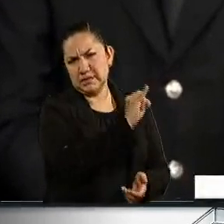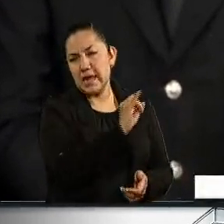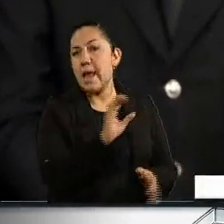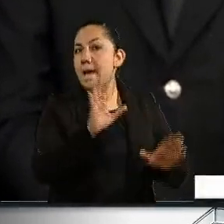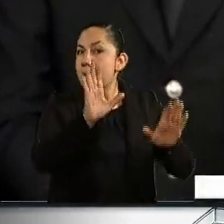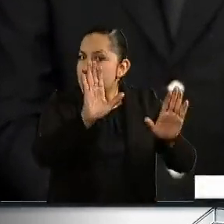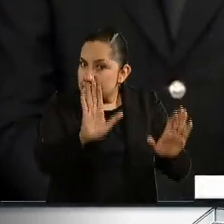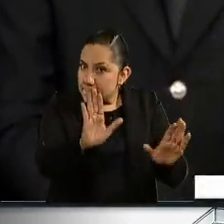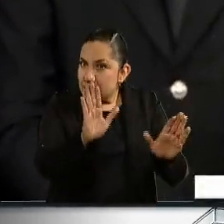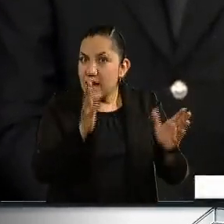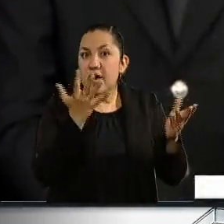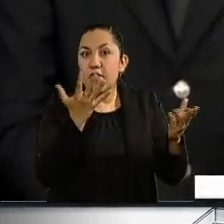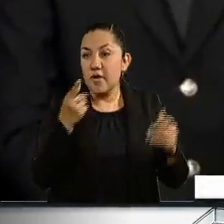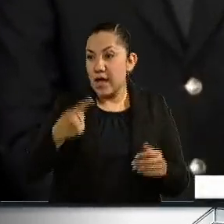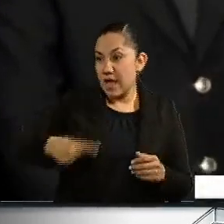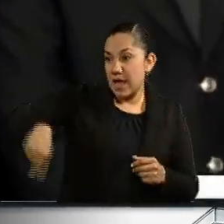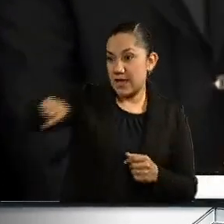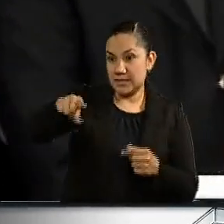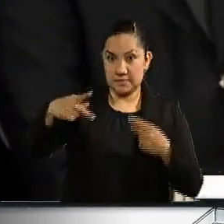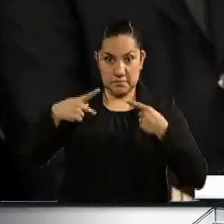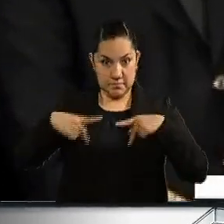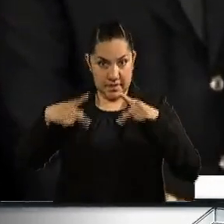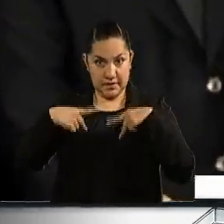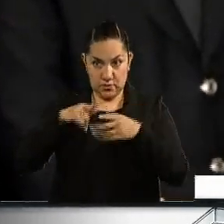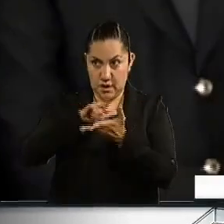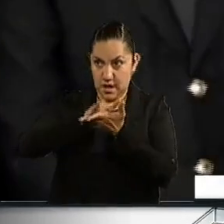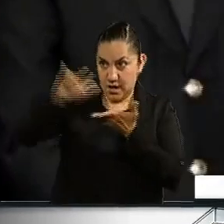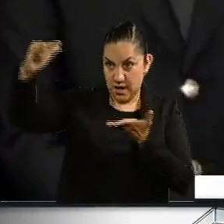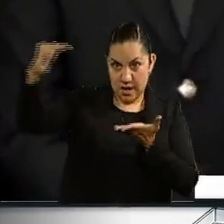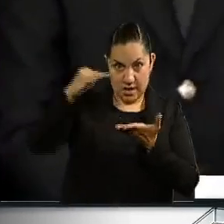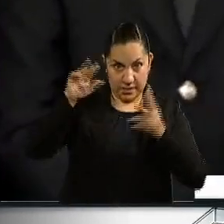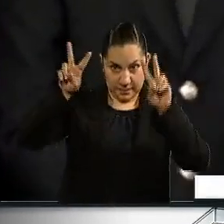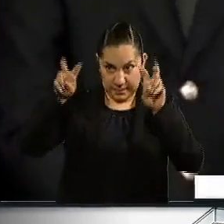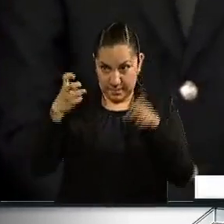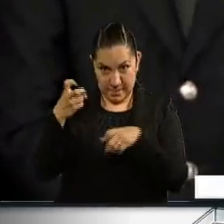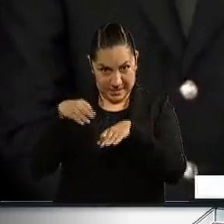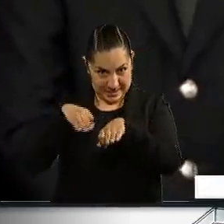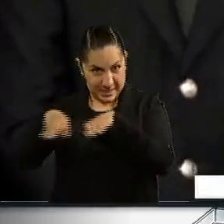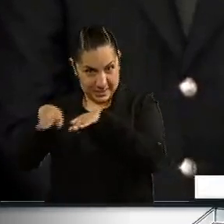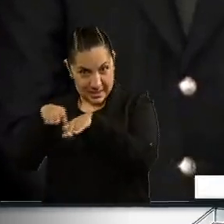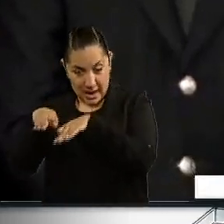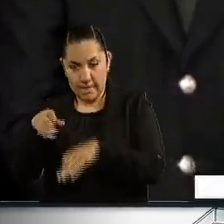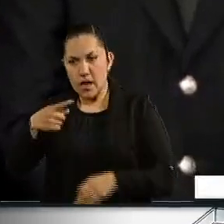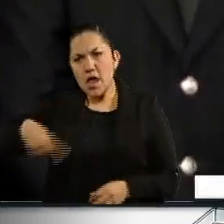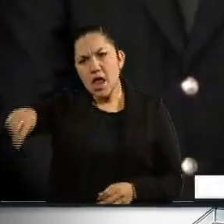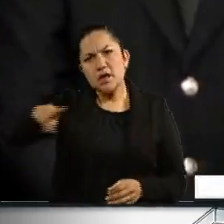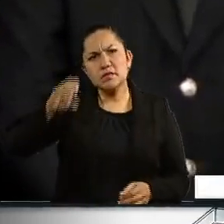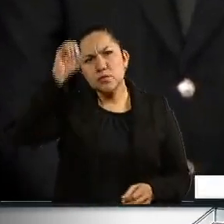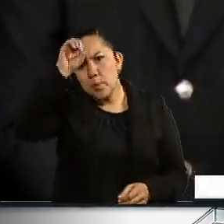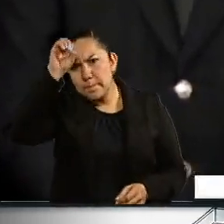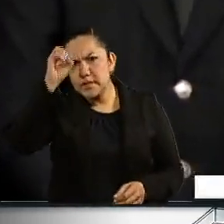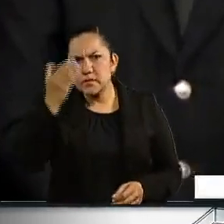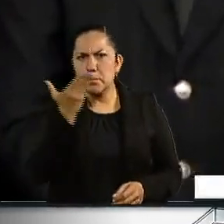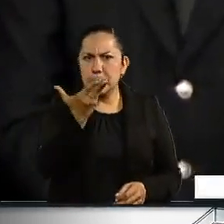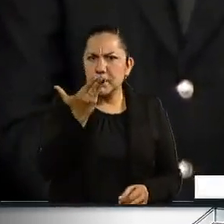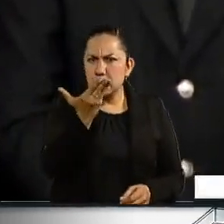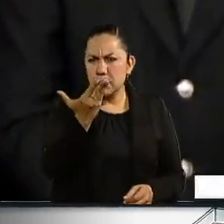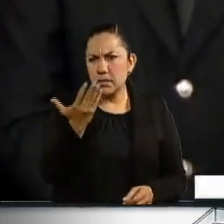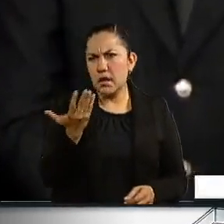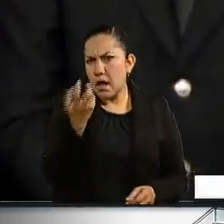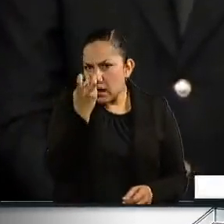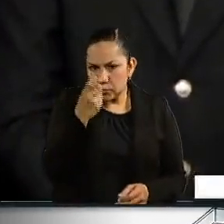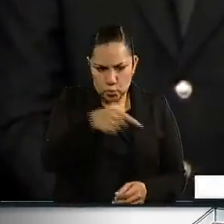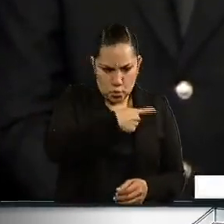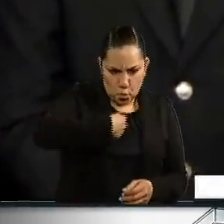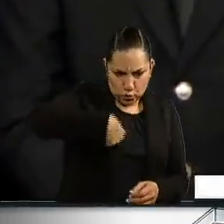hacen los trabajadores de la aviación y nosotros como Movimiento Cuarta Transformación